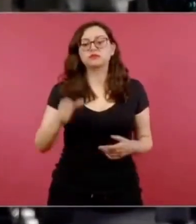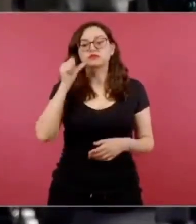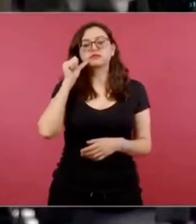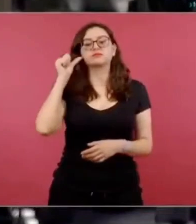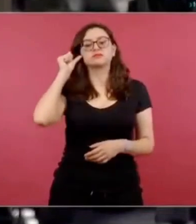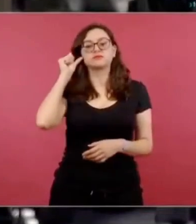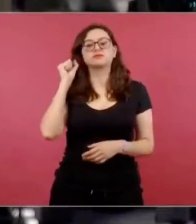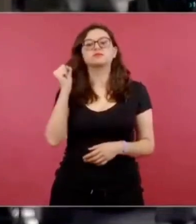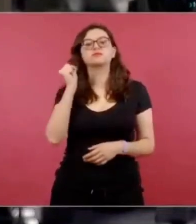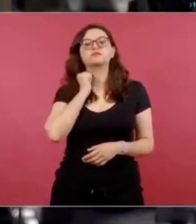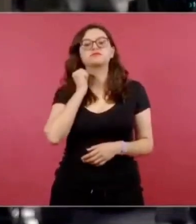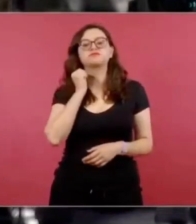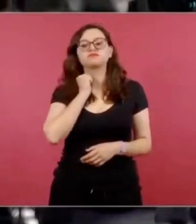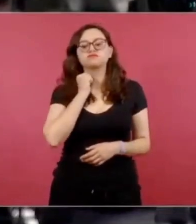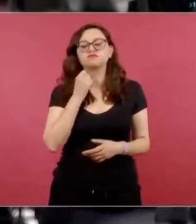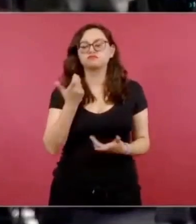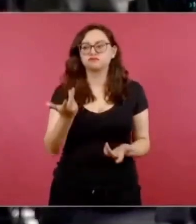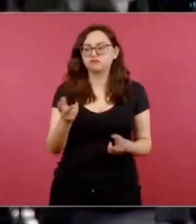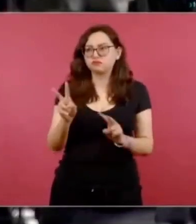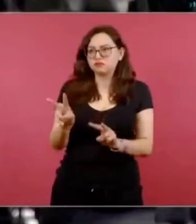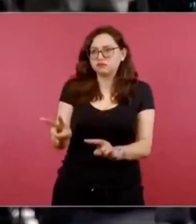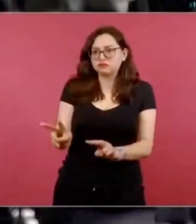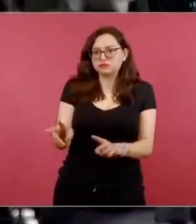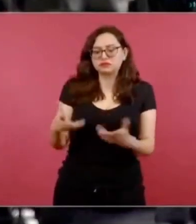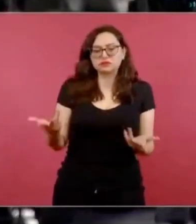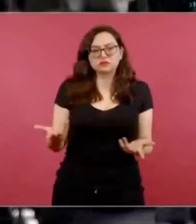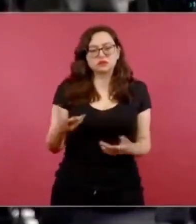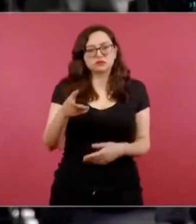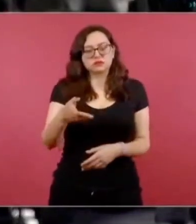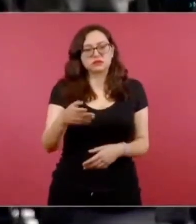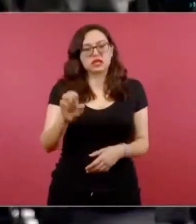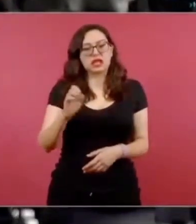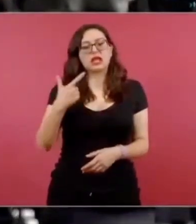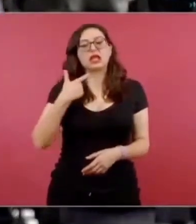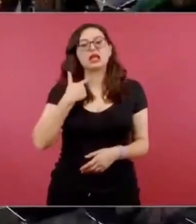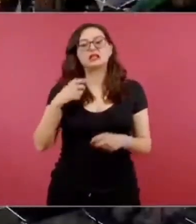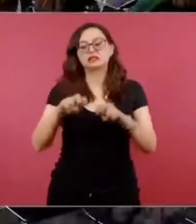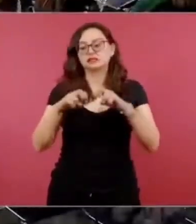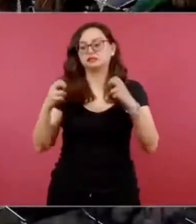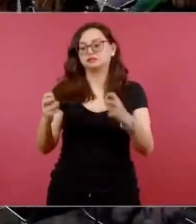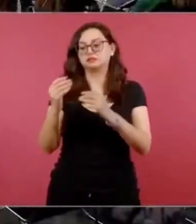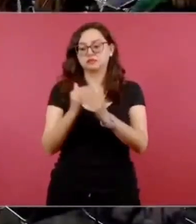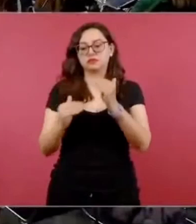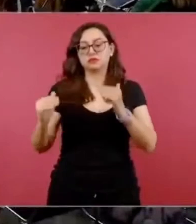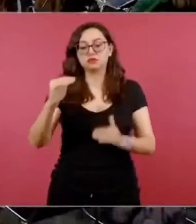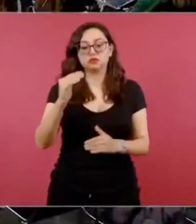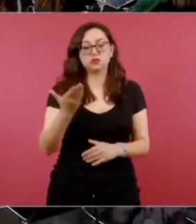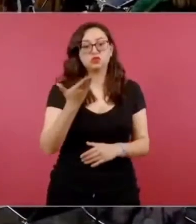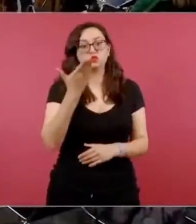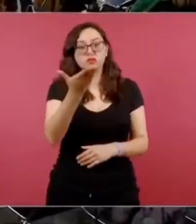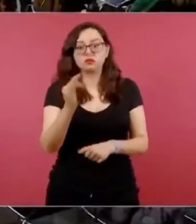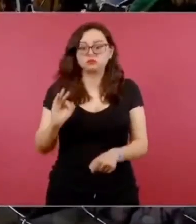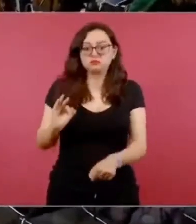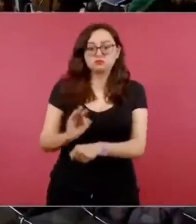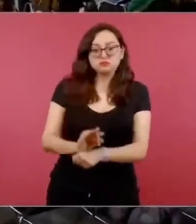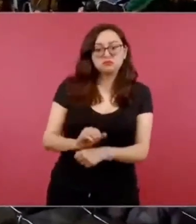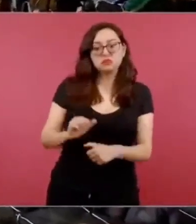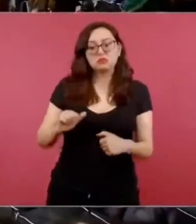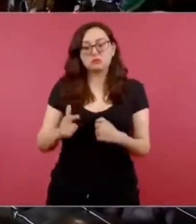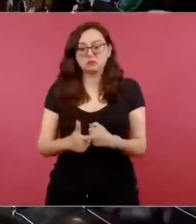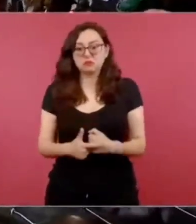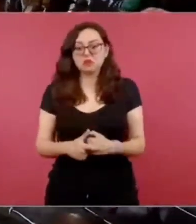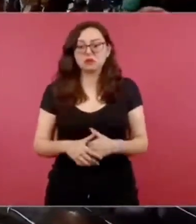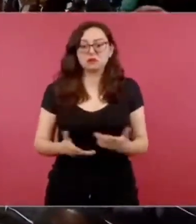de la República, si va a haber un respaldo por parte de su gobierno al exministro Saldívar. Gracias. Bueno, es